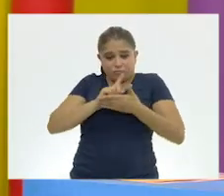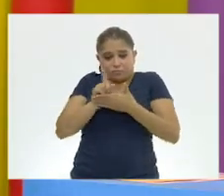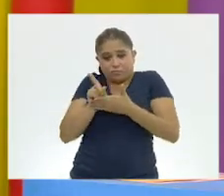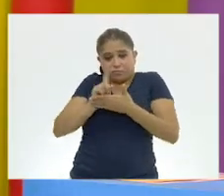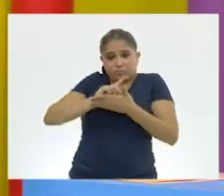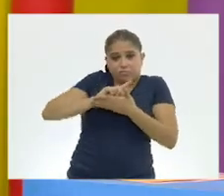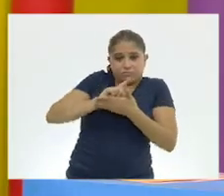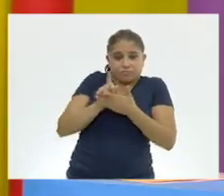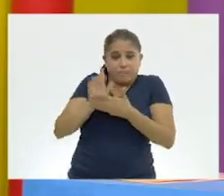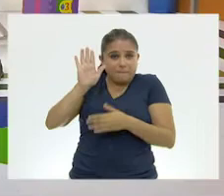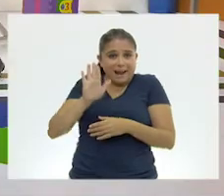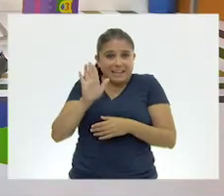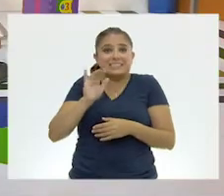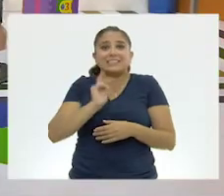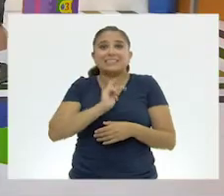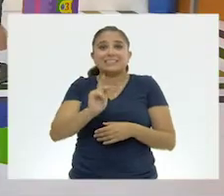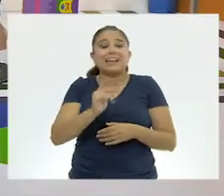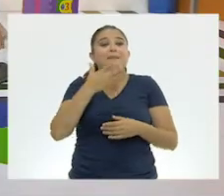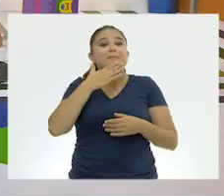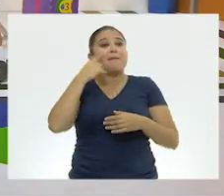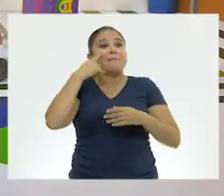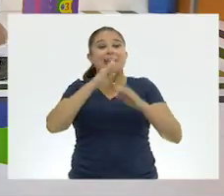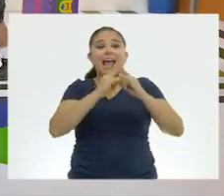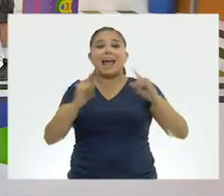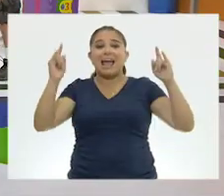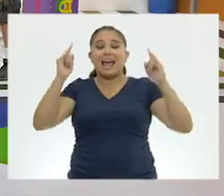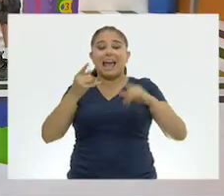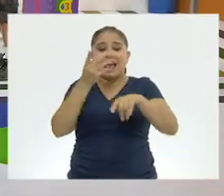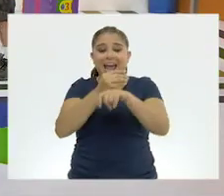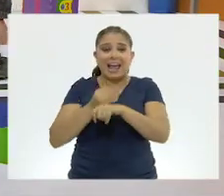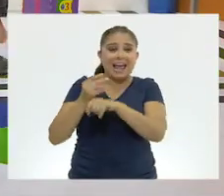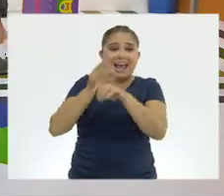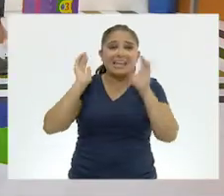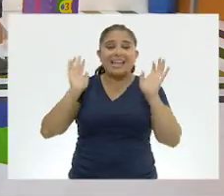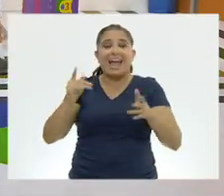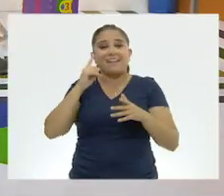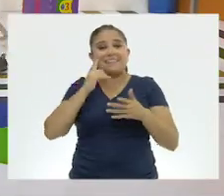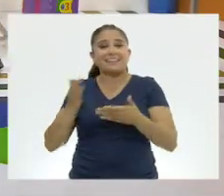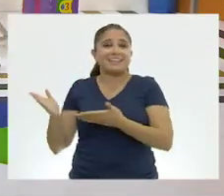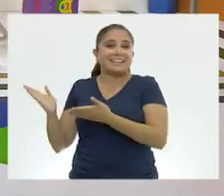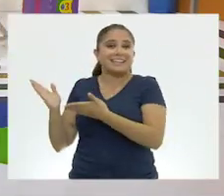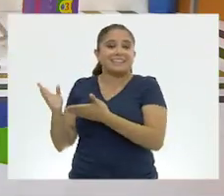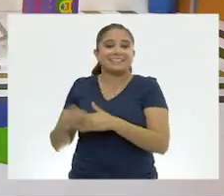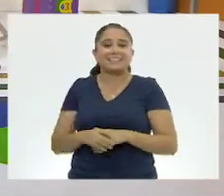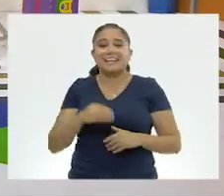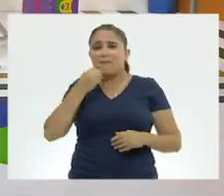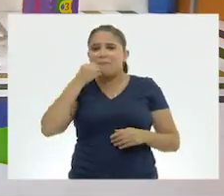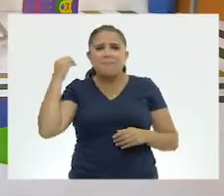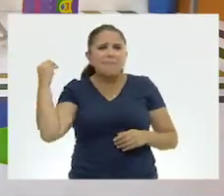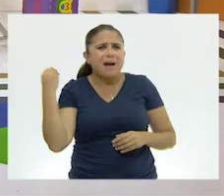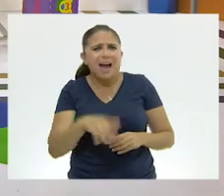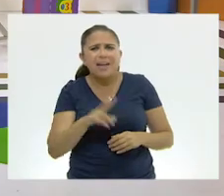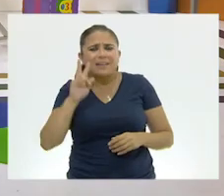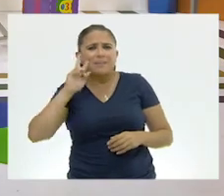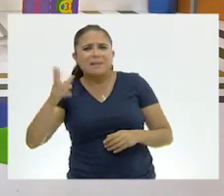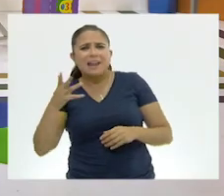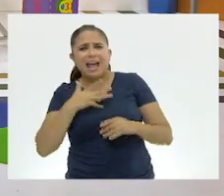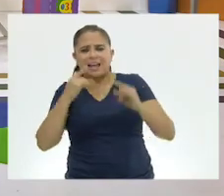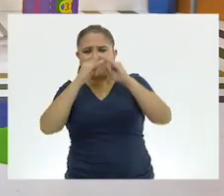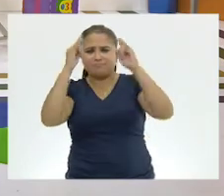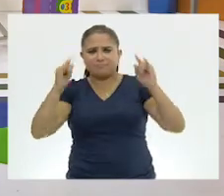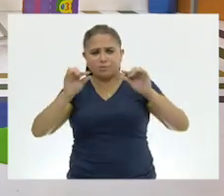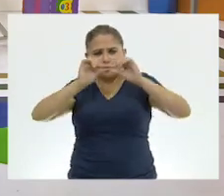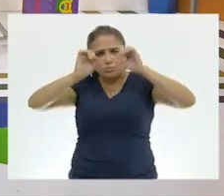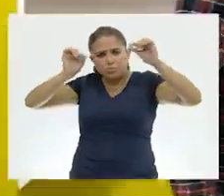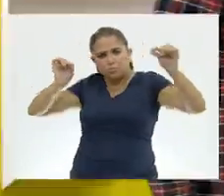es. Todos y todas. ¡Mira, ya llegó la tienda de campaña! ¡Aquí está la tienda de campaña! ¡Qué padre! Mira nada más. Ahí están sus